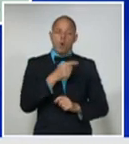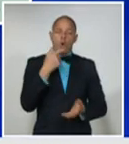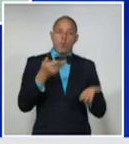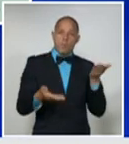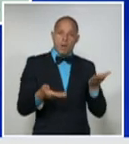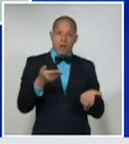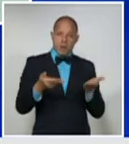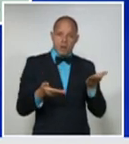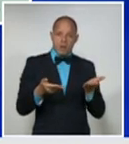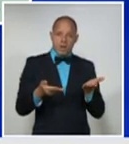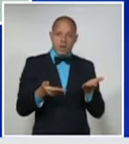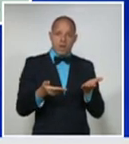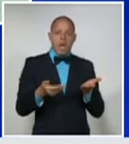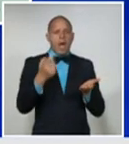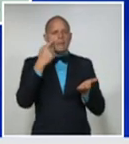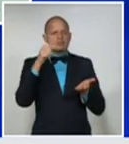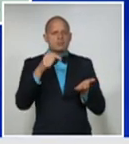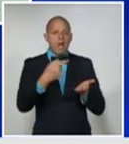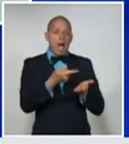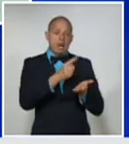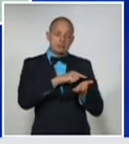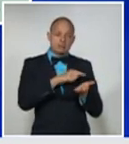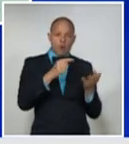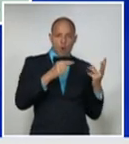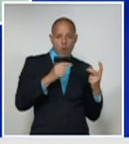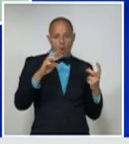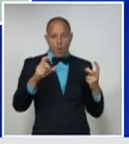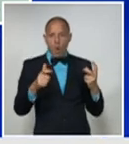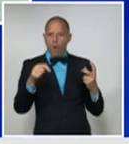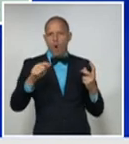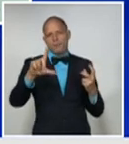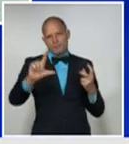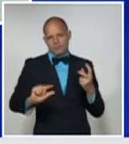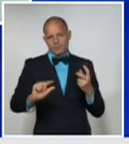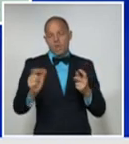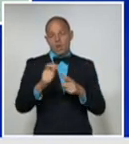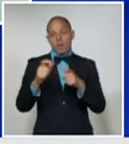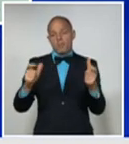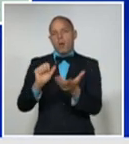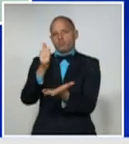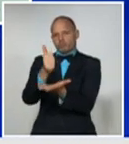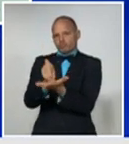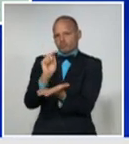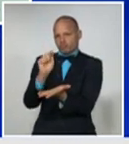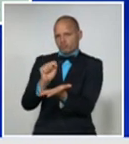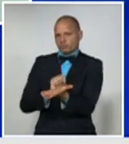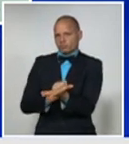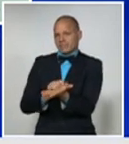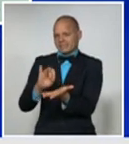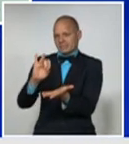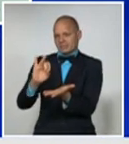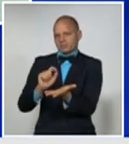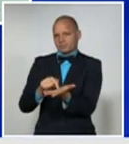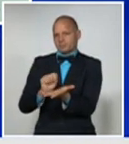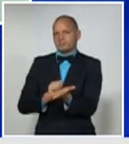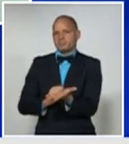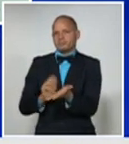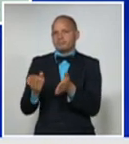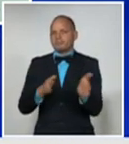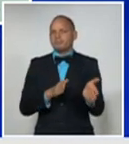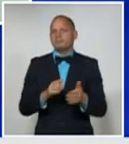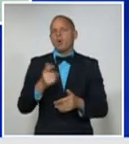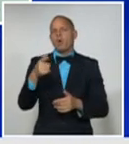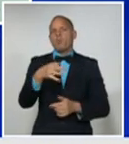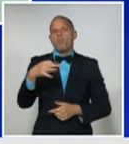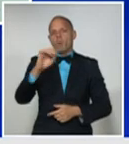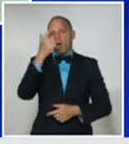casos, y el mayor número en el municipio cabecera de Cienfuegos con 7. Aguada de